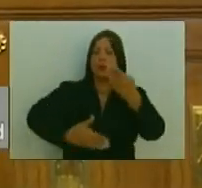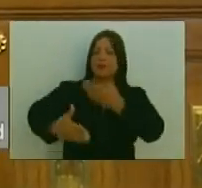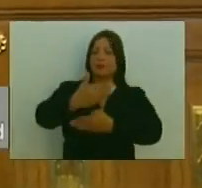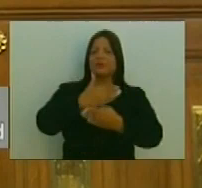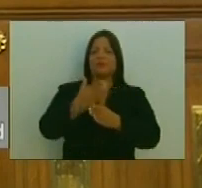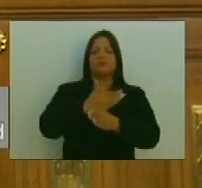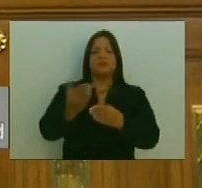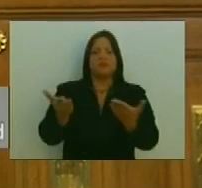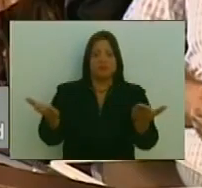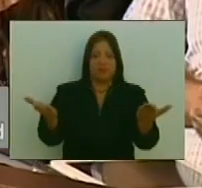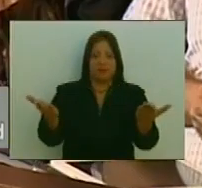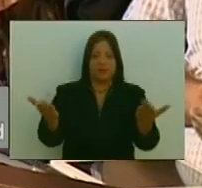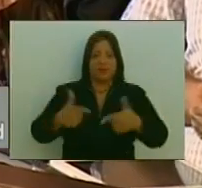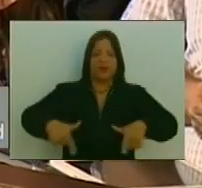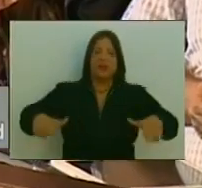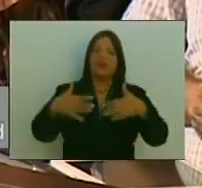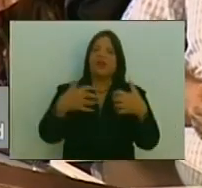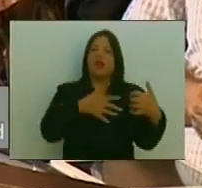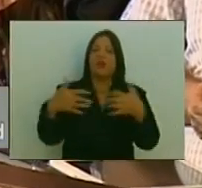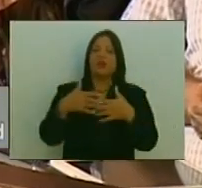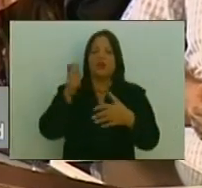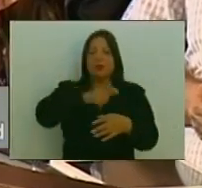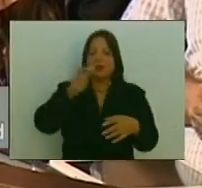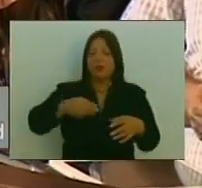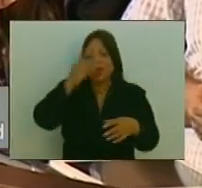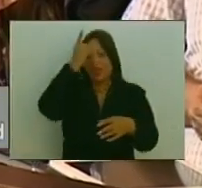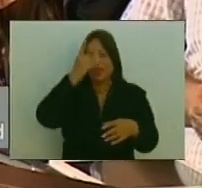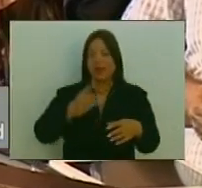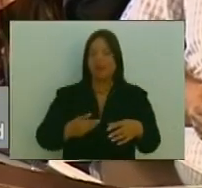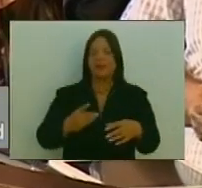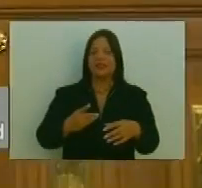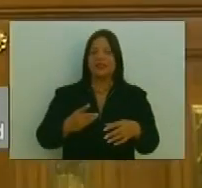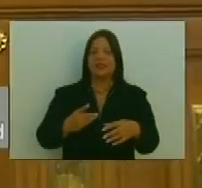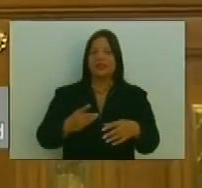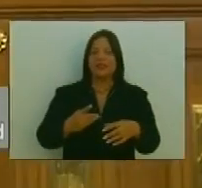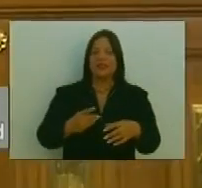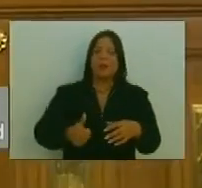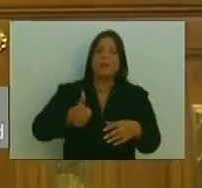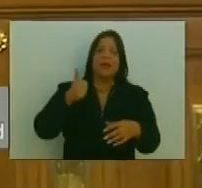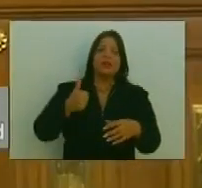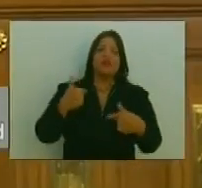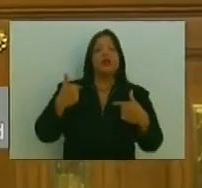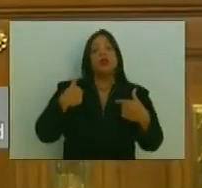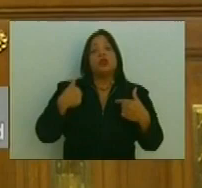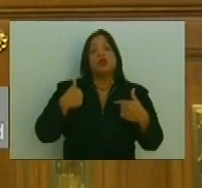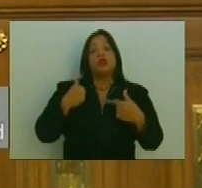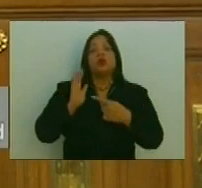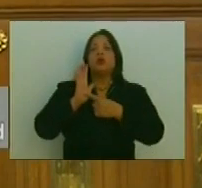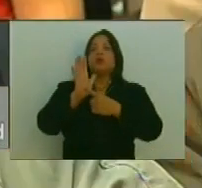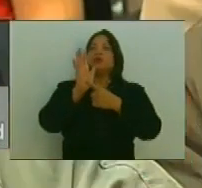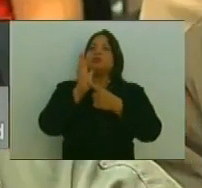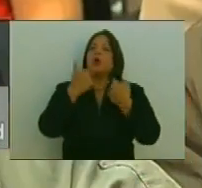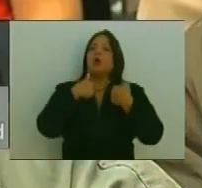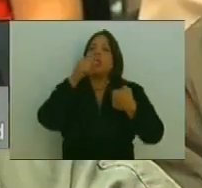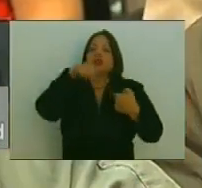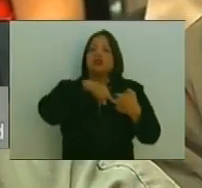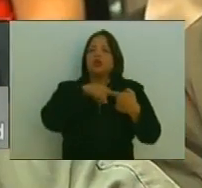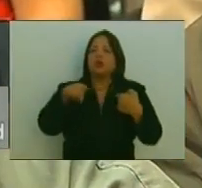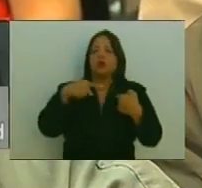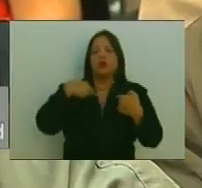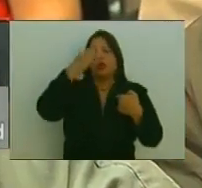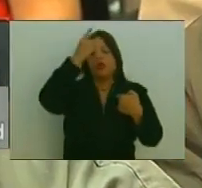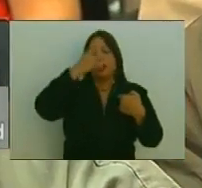seguir compartiendo esta lucha con la población con discapacidad. Más allá de que yo sea representante o de que tenga la